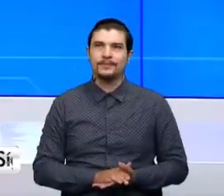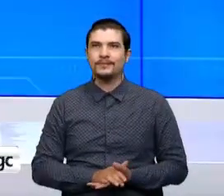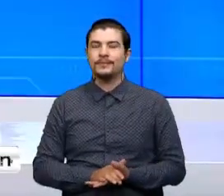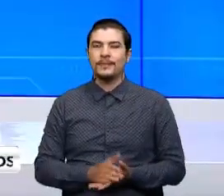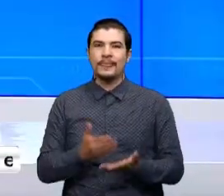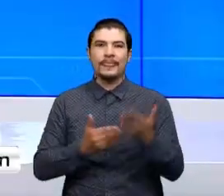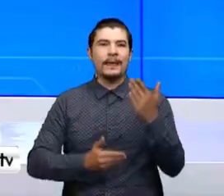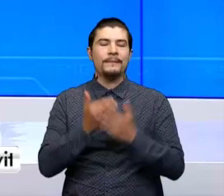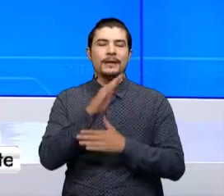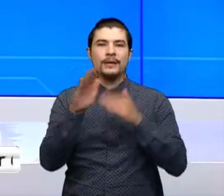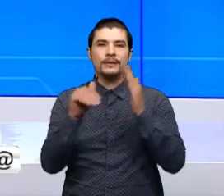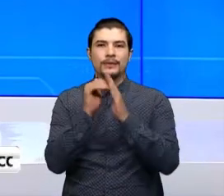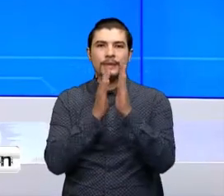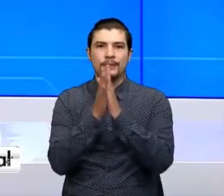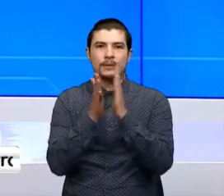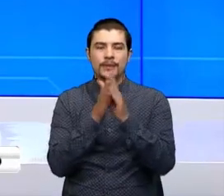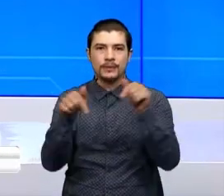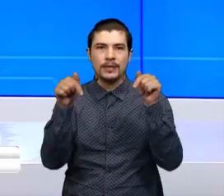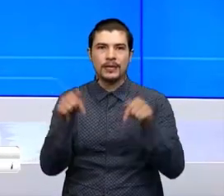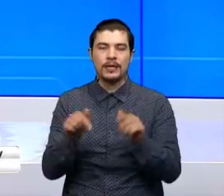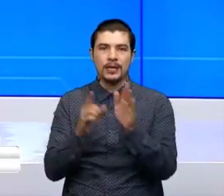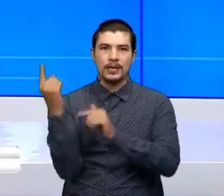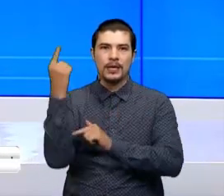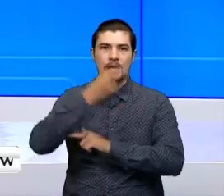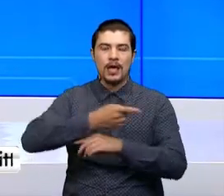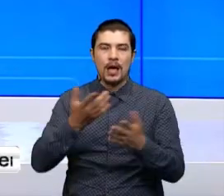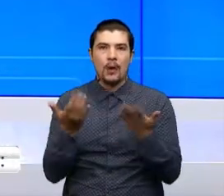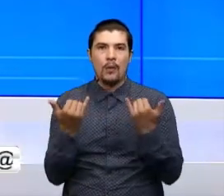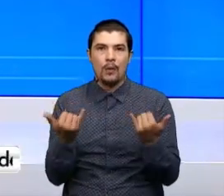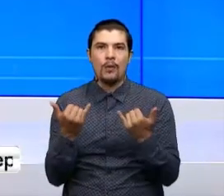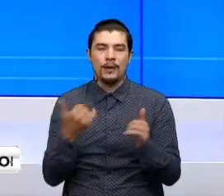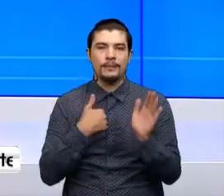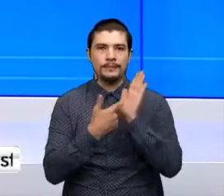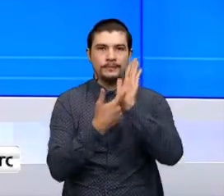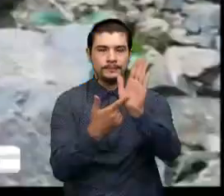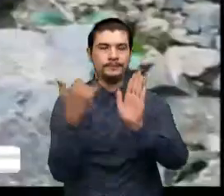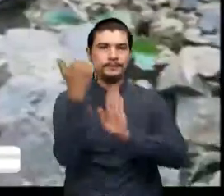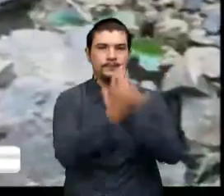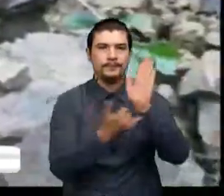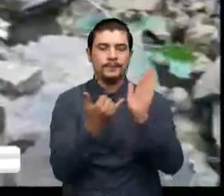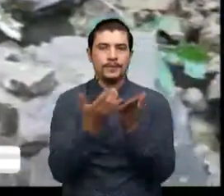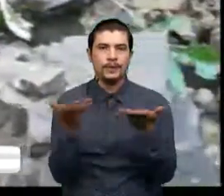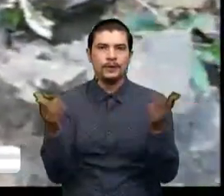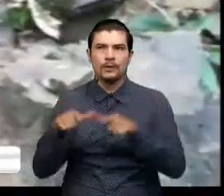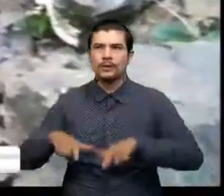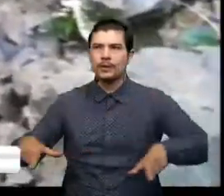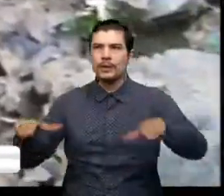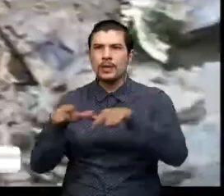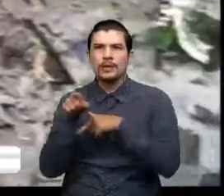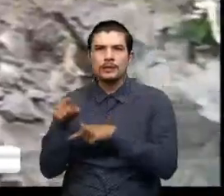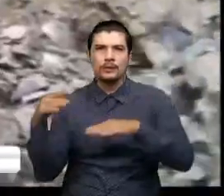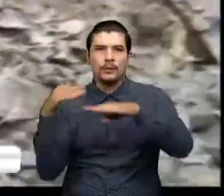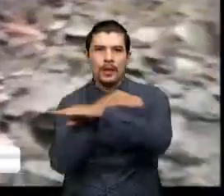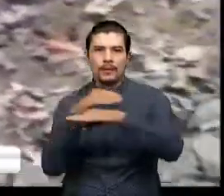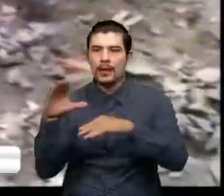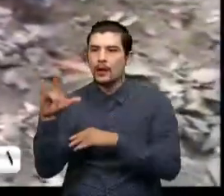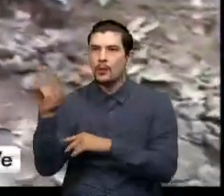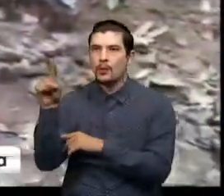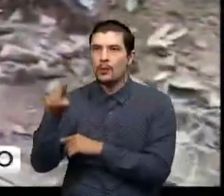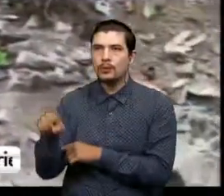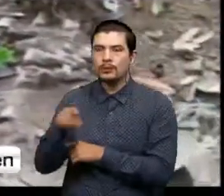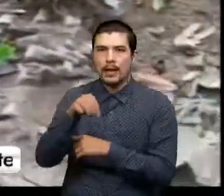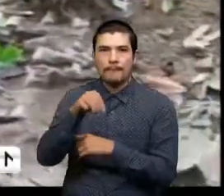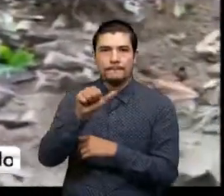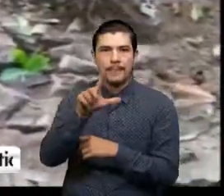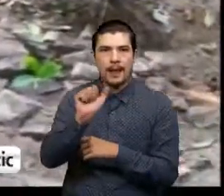Iniciamos con el desarrollo de toda la información del día de hoy. Lo hacemos precisamente con nuestra imagen del día, la cual se registra en la vía Curos-Málaga, donde